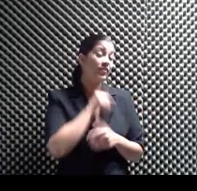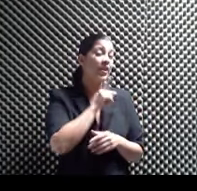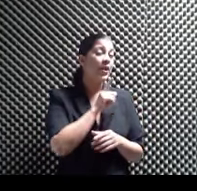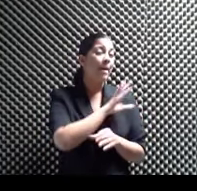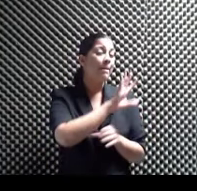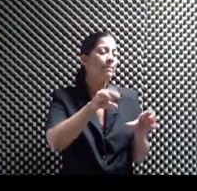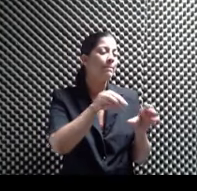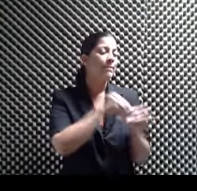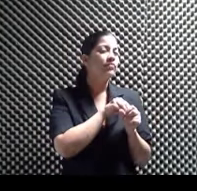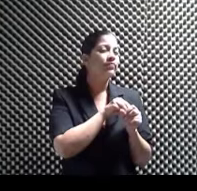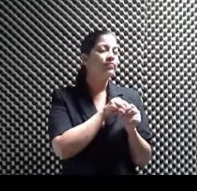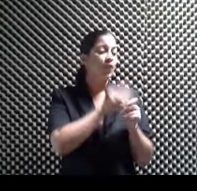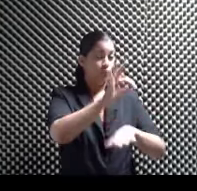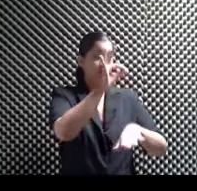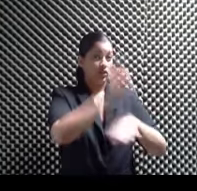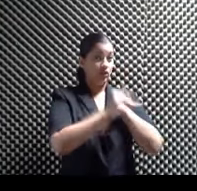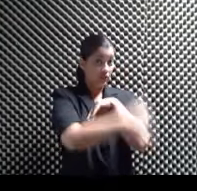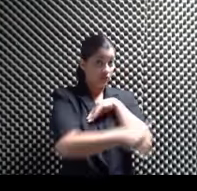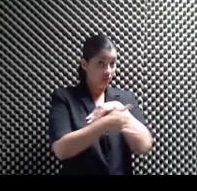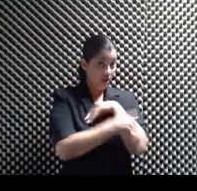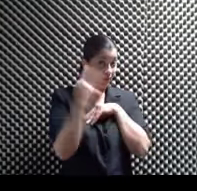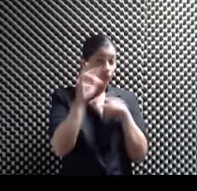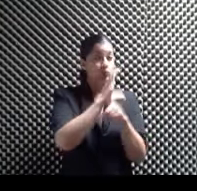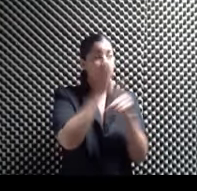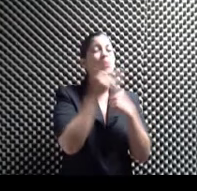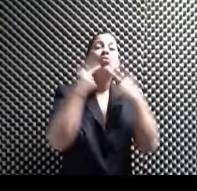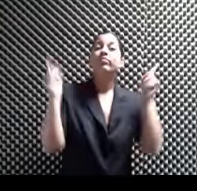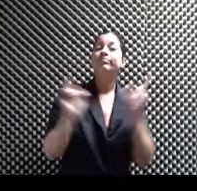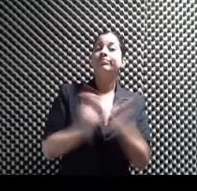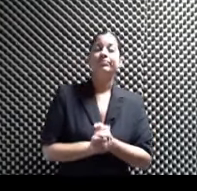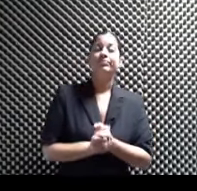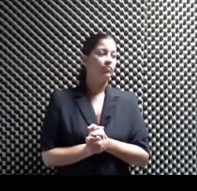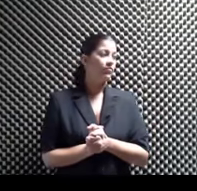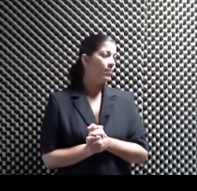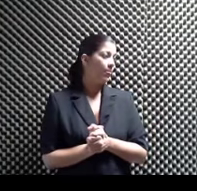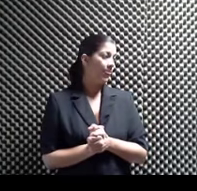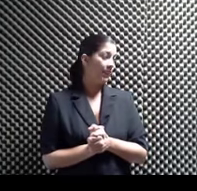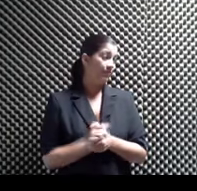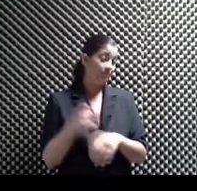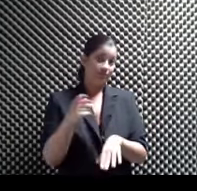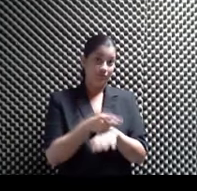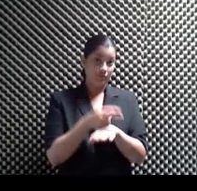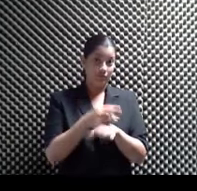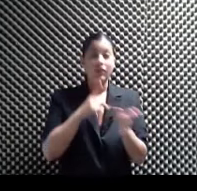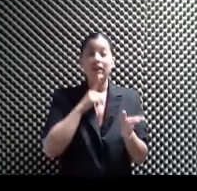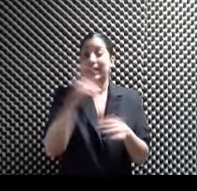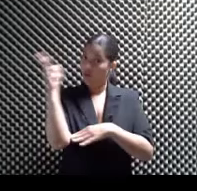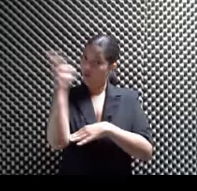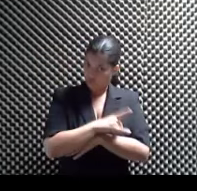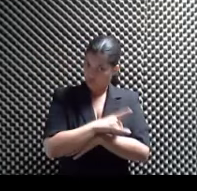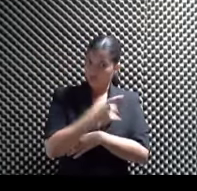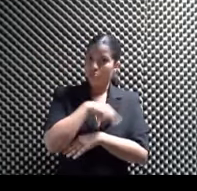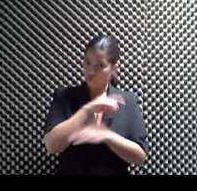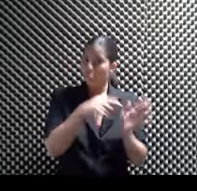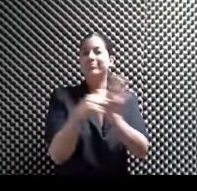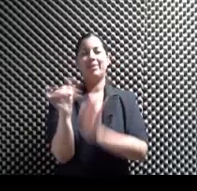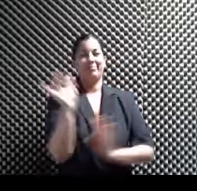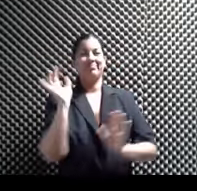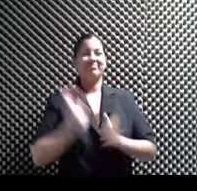Para La Cultura Popular Documentar El Paso Del Puerto Riquero En La Cultura Popular Y Pues Si El Aeropuerto Está De Por Medio Lo Documentamos También